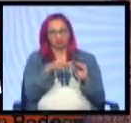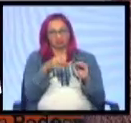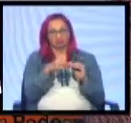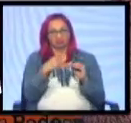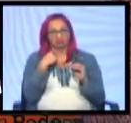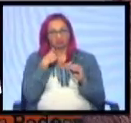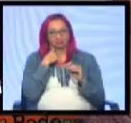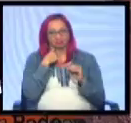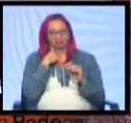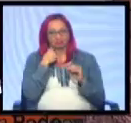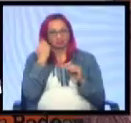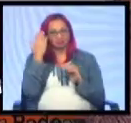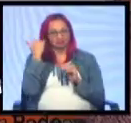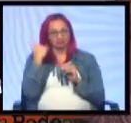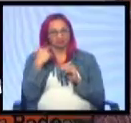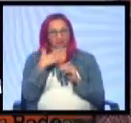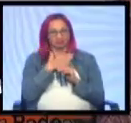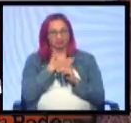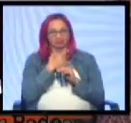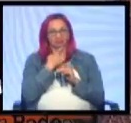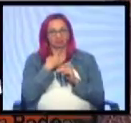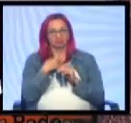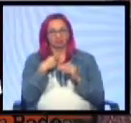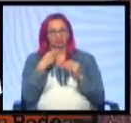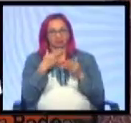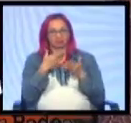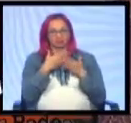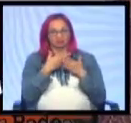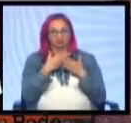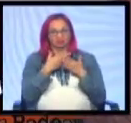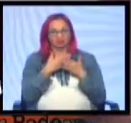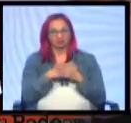cara, porque a mí me la han llegado a ofrecer.